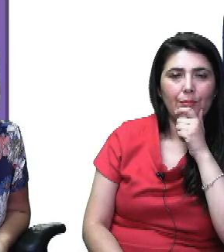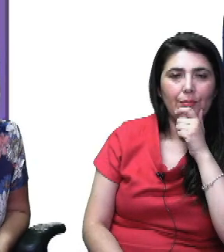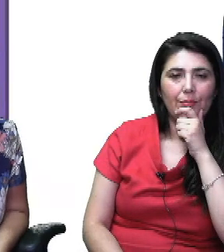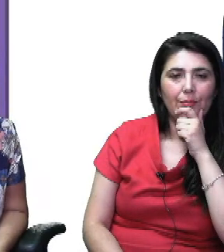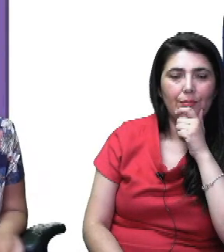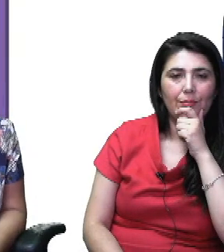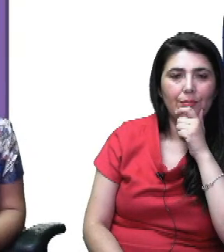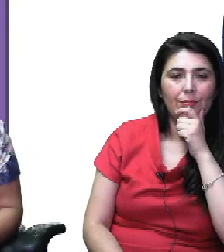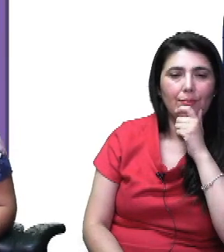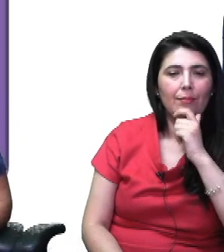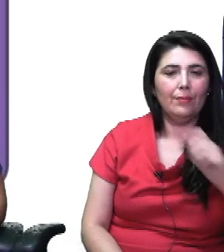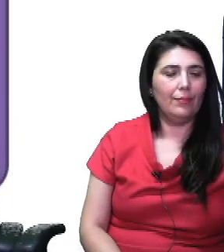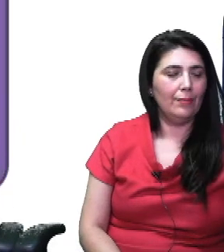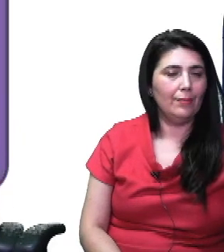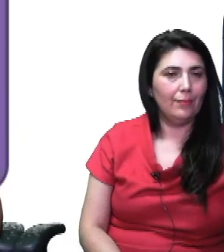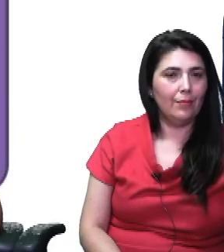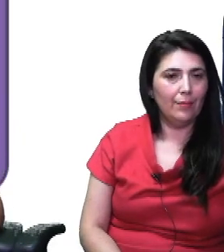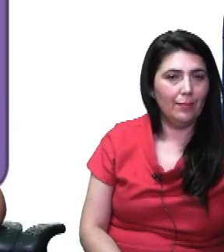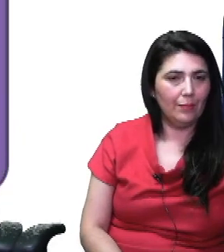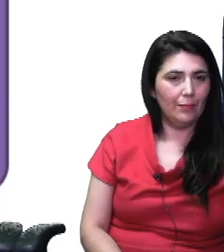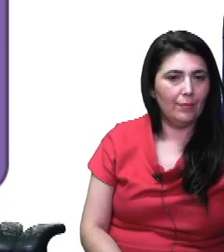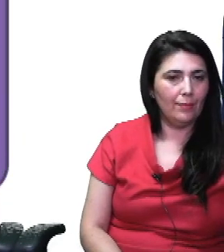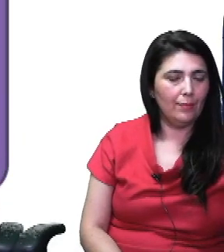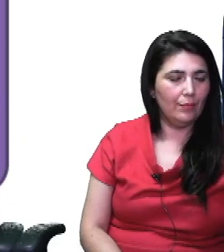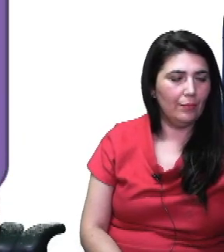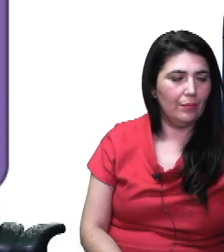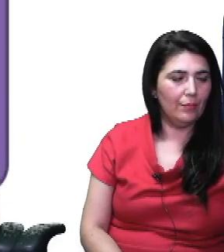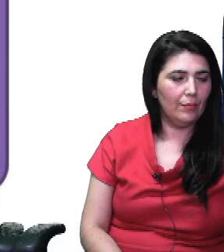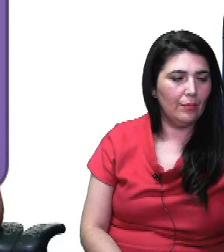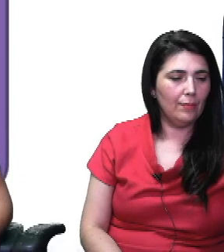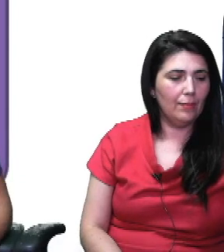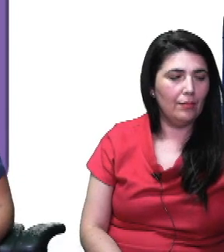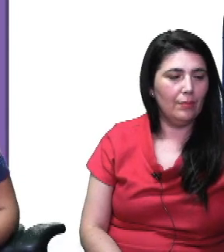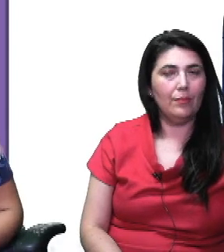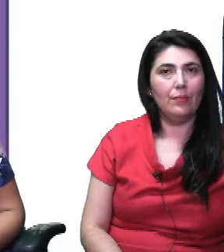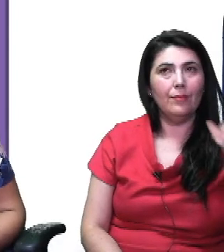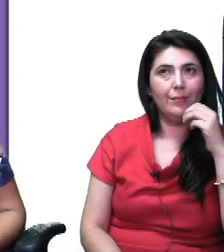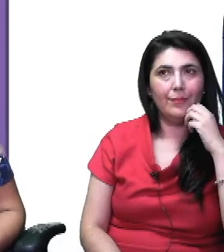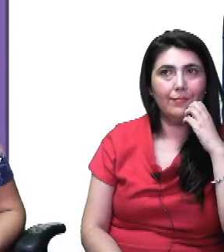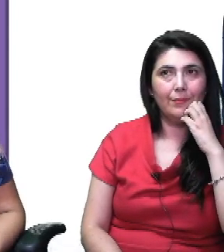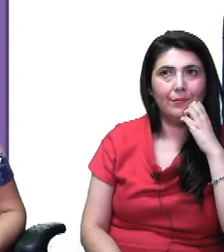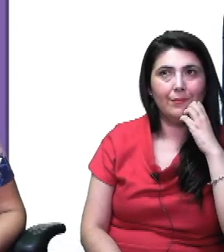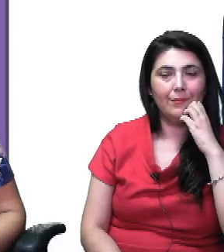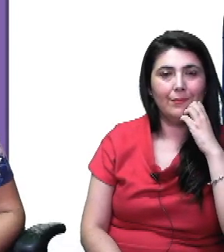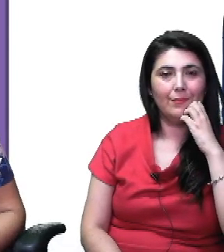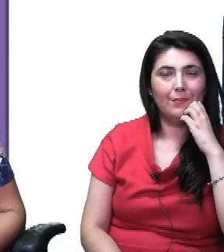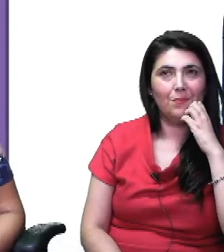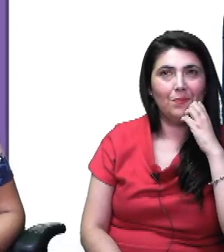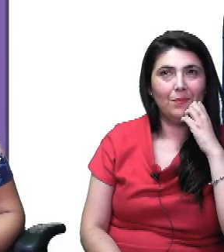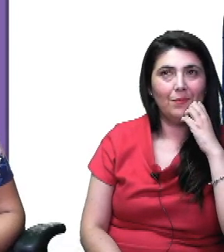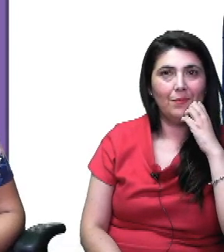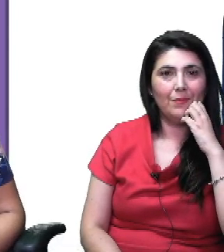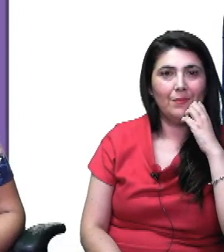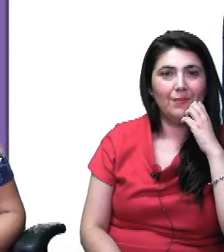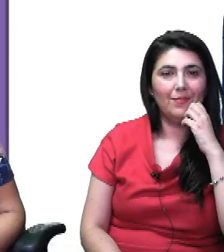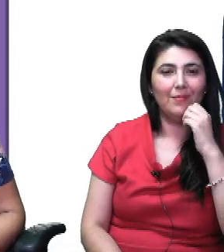En quinto lugar, es importante que todos los sistemas de apoyo que estén